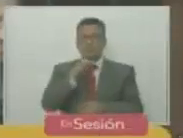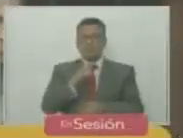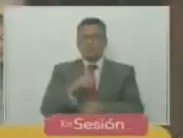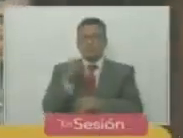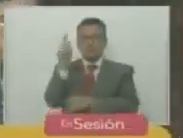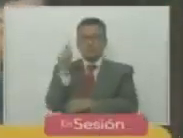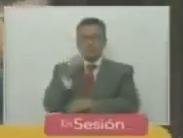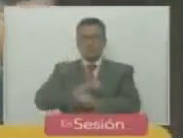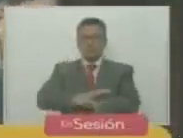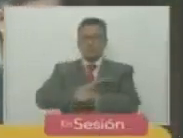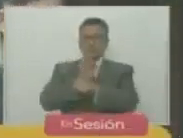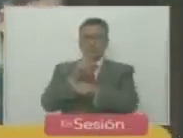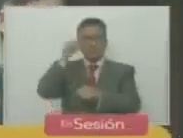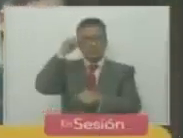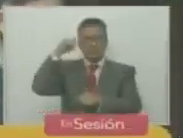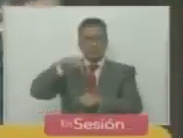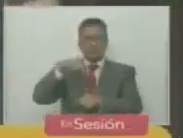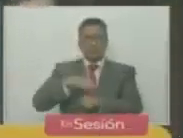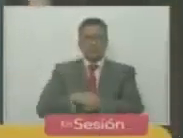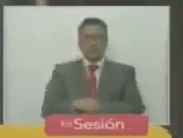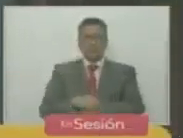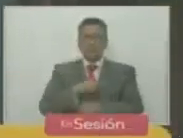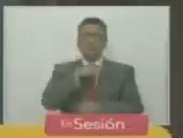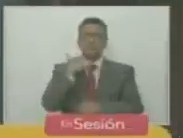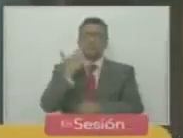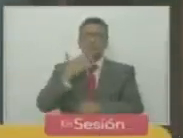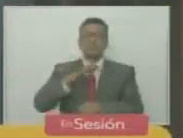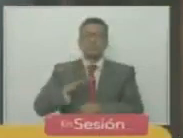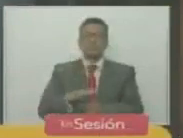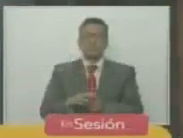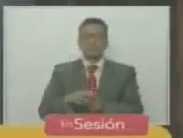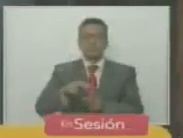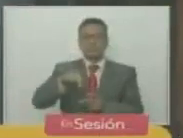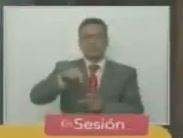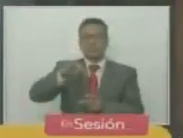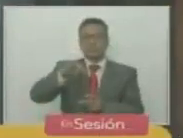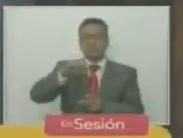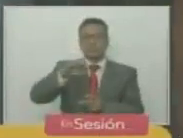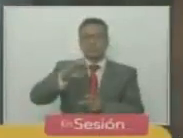en la madrugada del día de hoy falleció Nicolás Bianco,